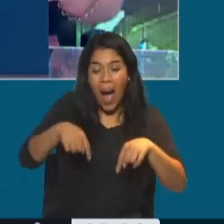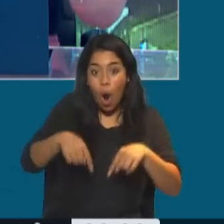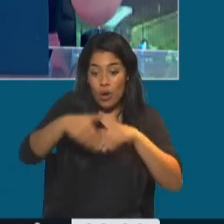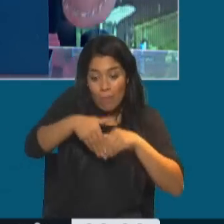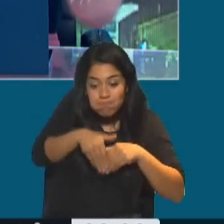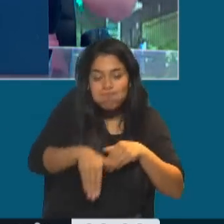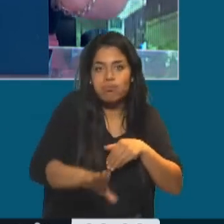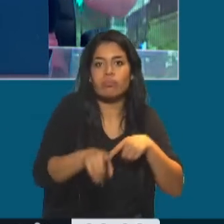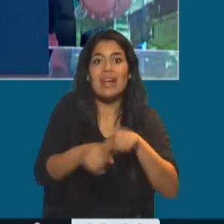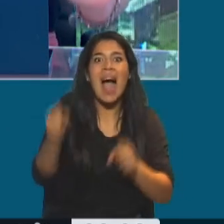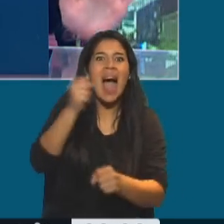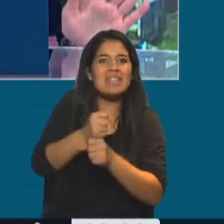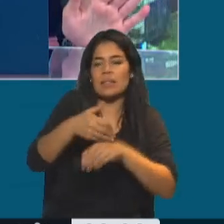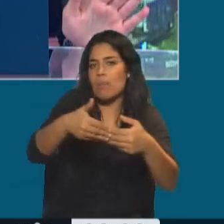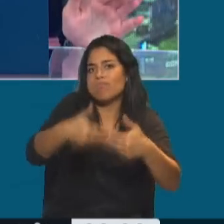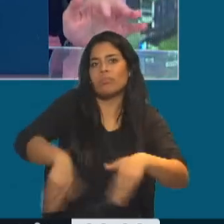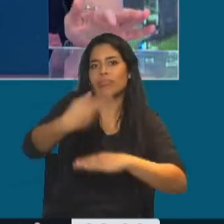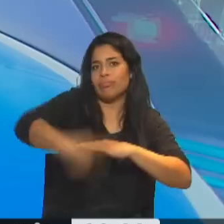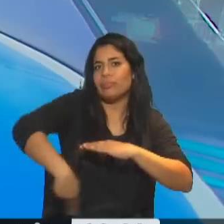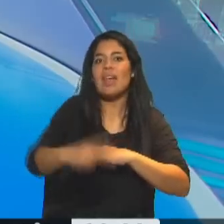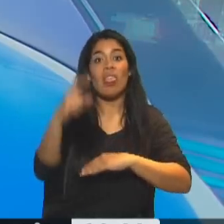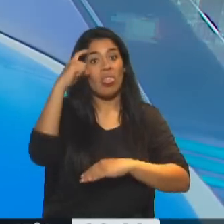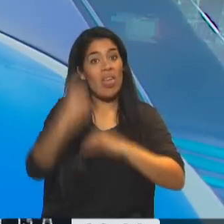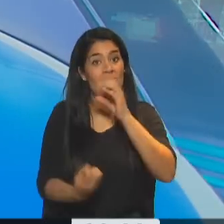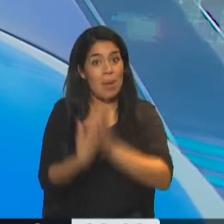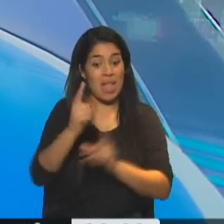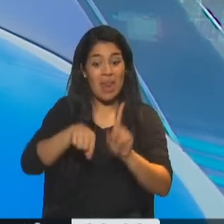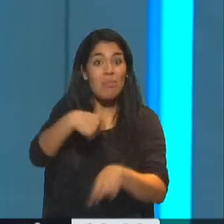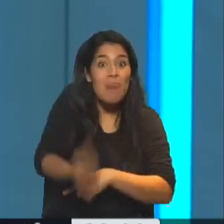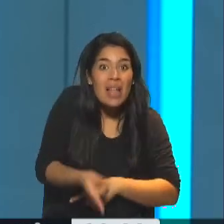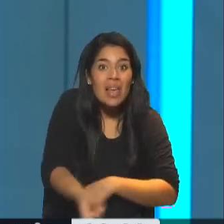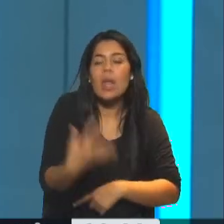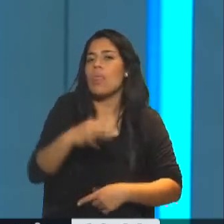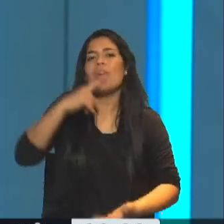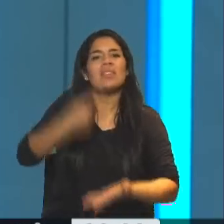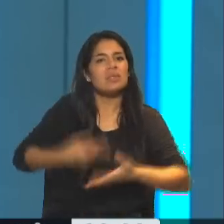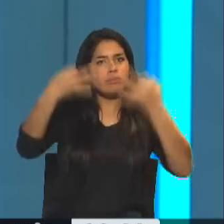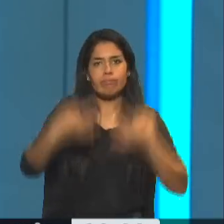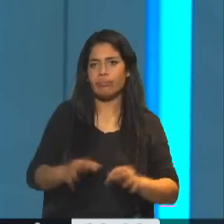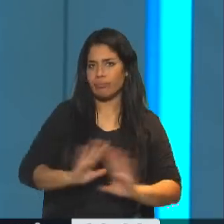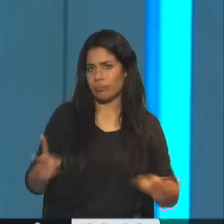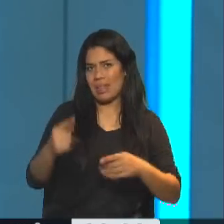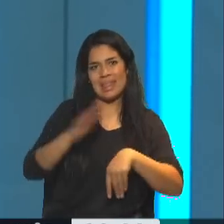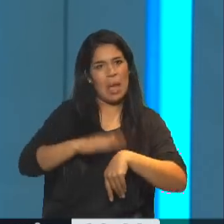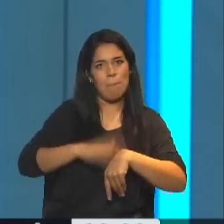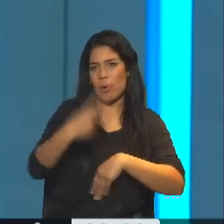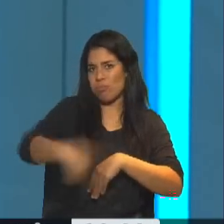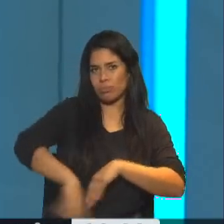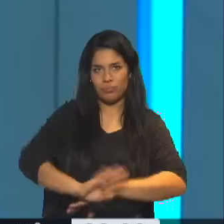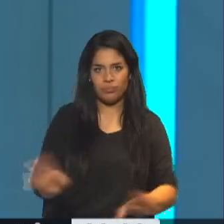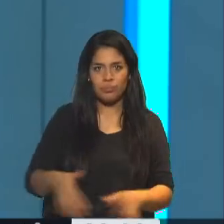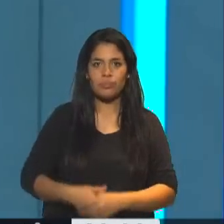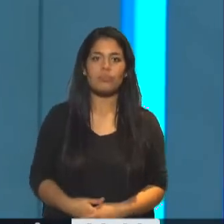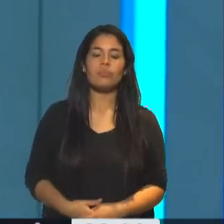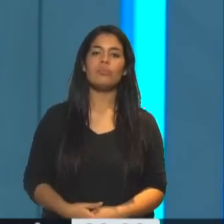a reaccionar peor de lo que ya creemos que va a reaccionar. Ahora, digo, Nazarena, esto del nuevo ministro o la nueva ministra que asuma,